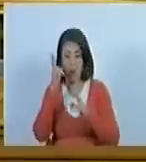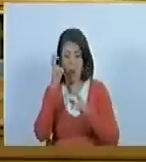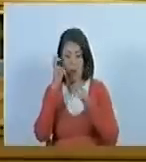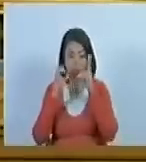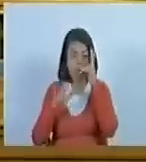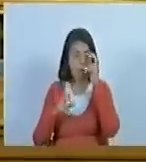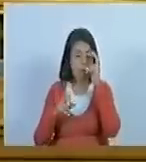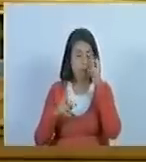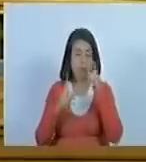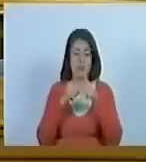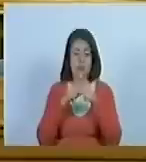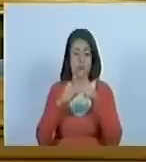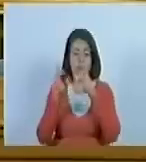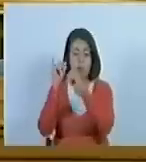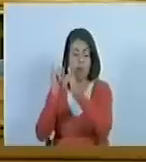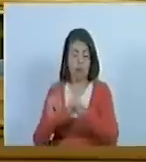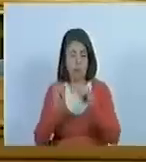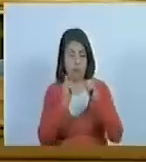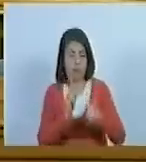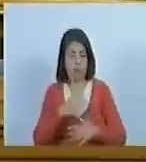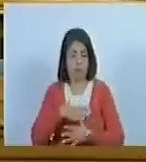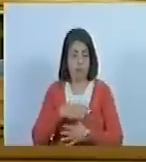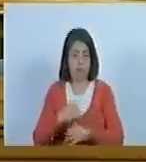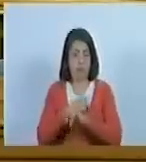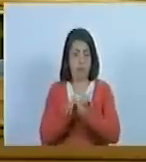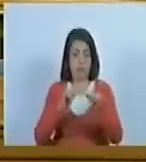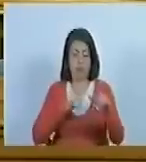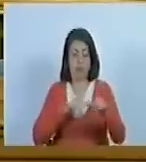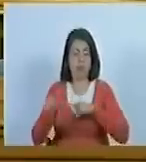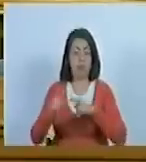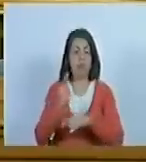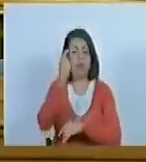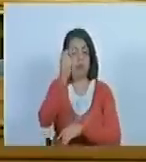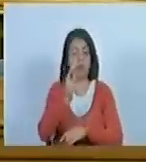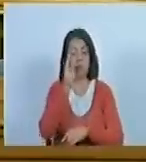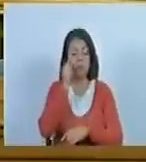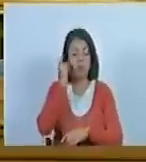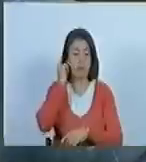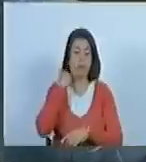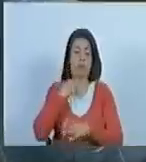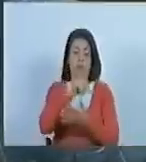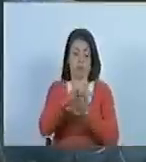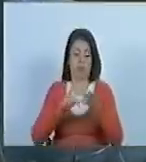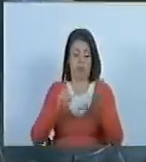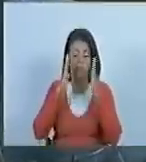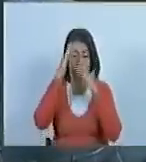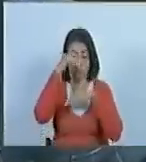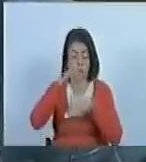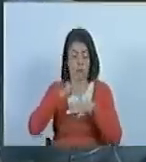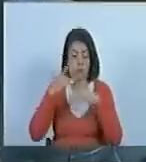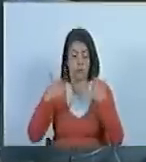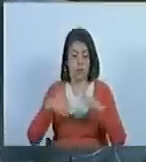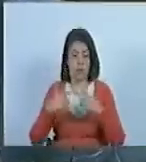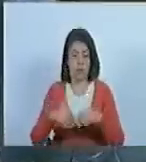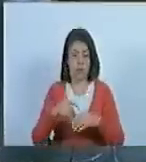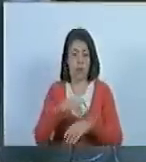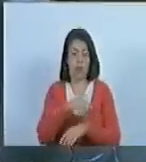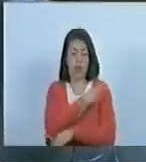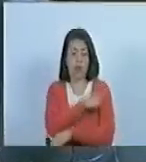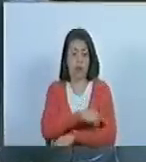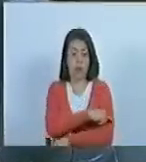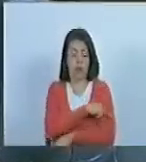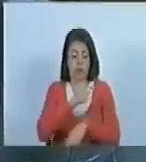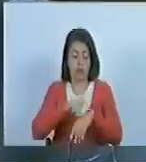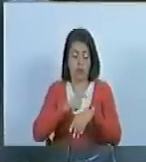a manejarse de manera interesada. Está a disposición de ustedes, diputados, el listado de atención de la emergencia pediátrica de ese día y